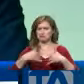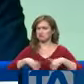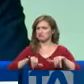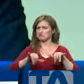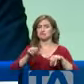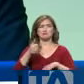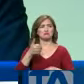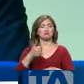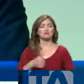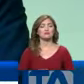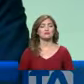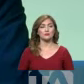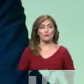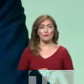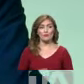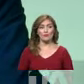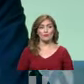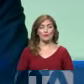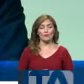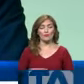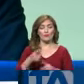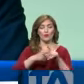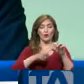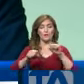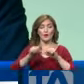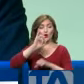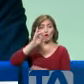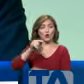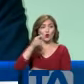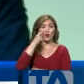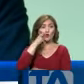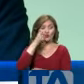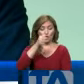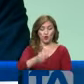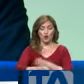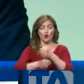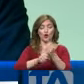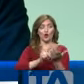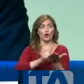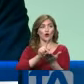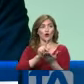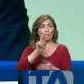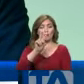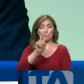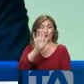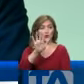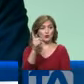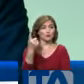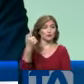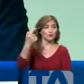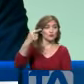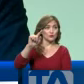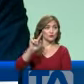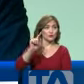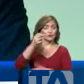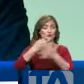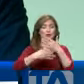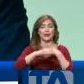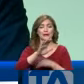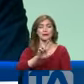martínez y jesé que solamente entre mayo y junio de este año se han pagado 25 millones de dólares son